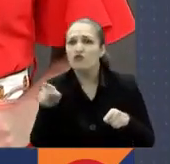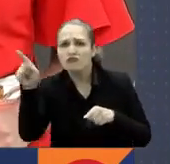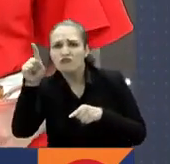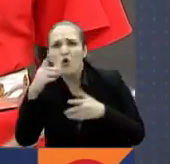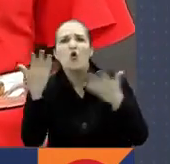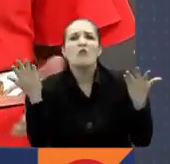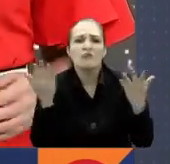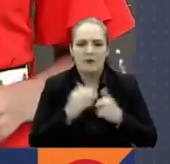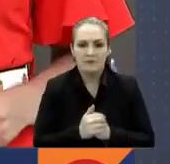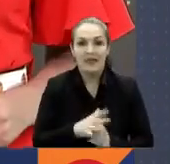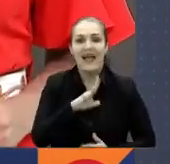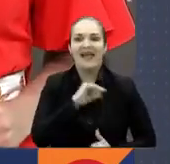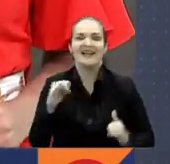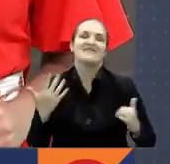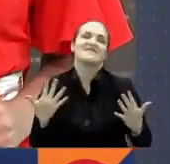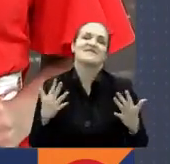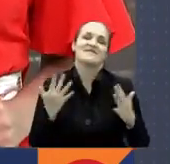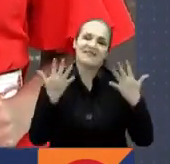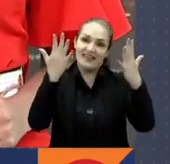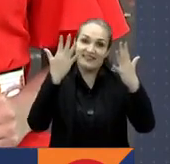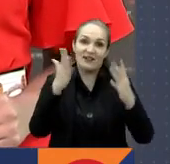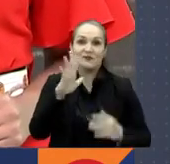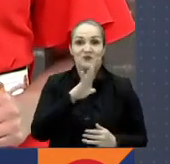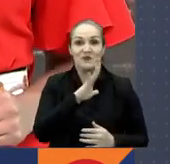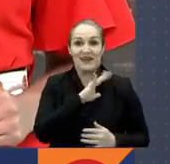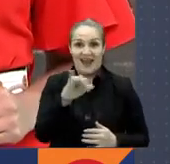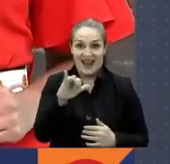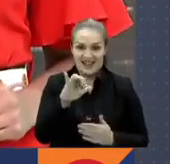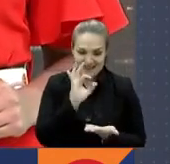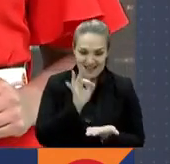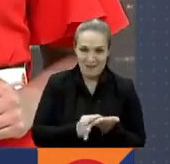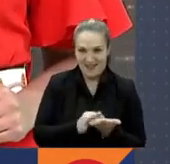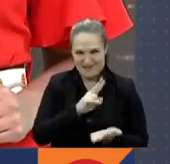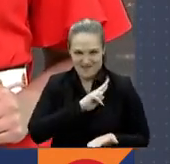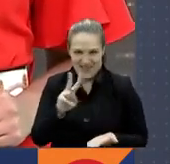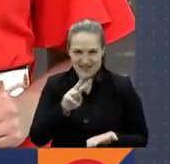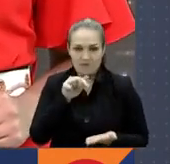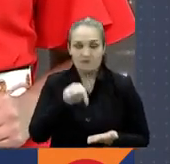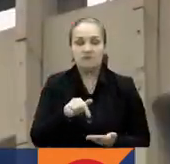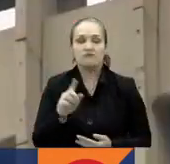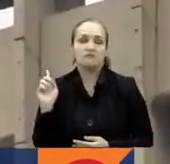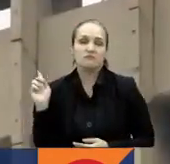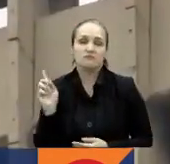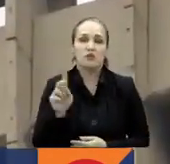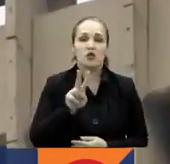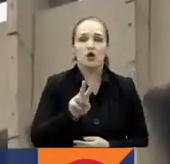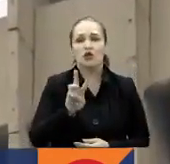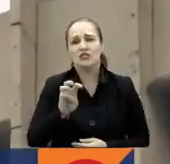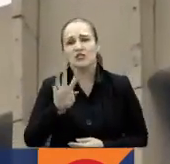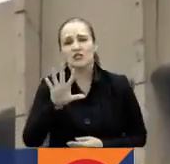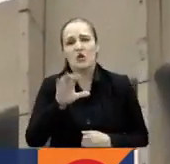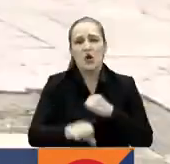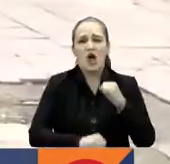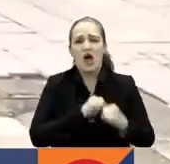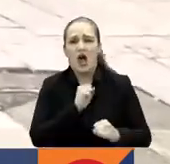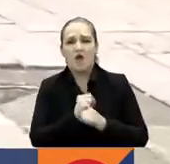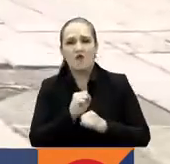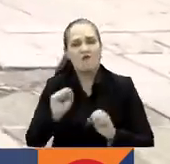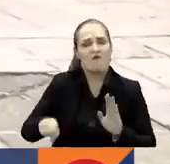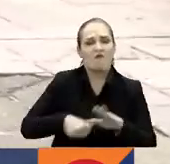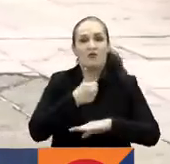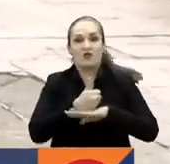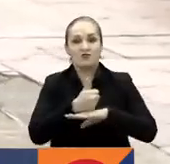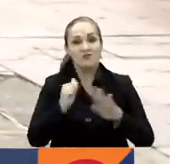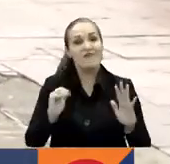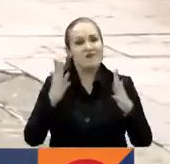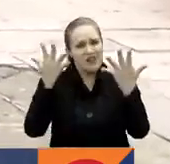está de fiesta. La capital del Valle hoy festeja sus 485 años de fundación. Les contaremos cómo celebraron los